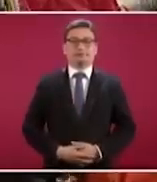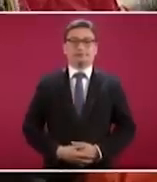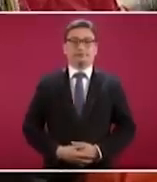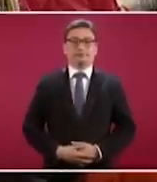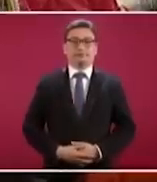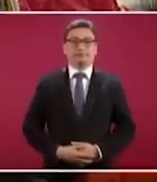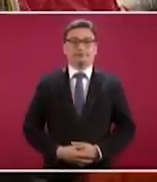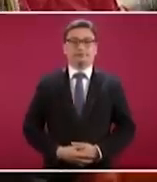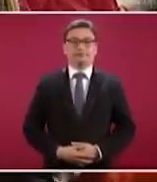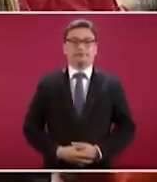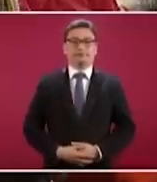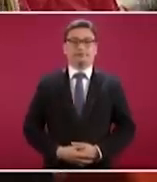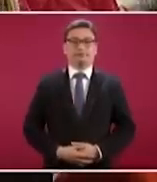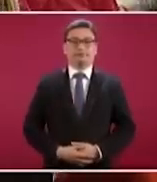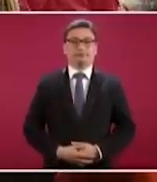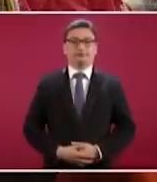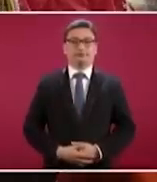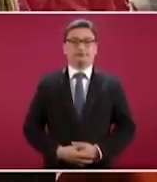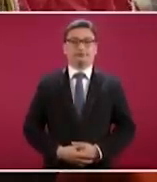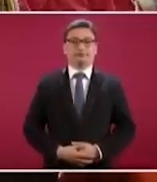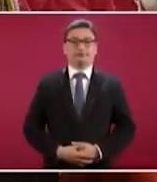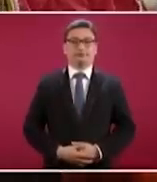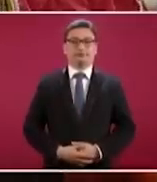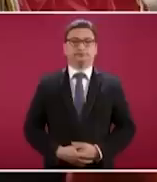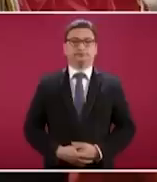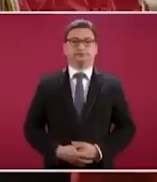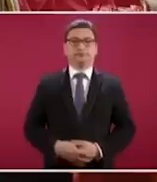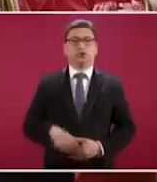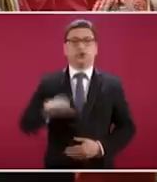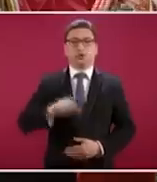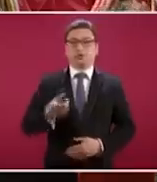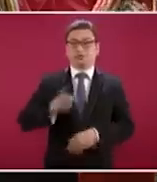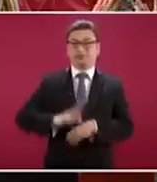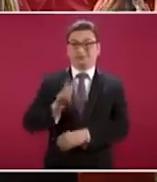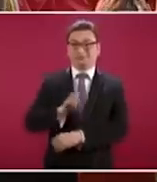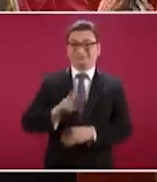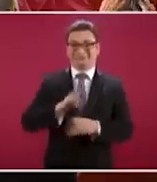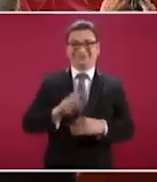que terminamos la semana, vamos a